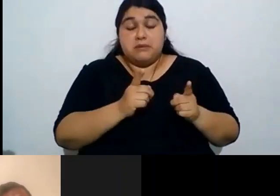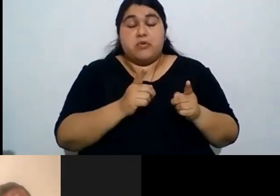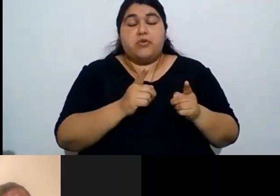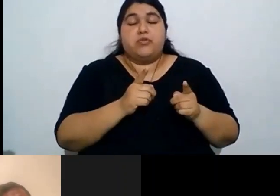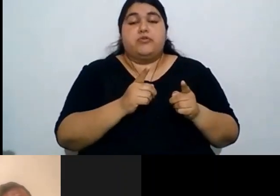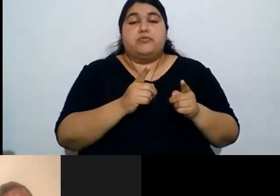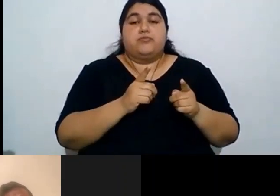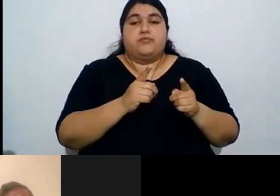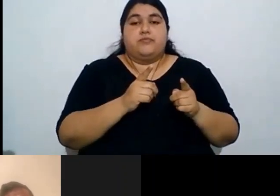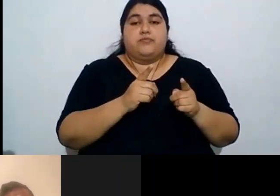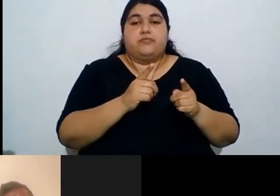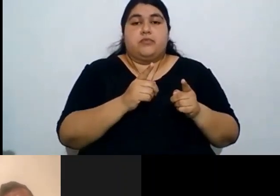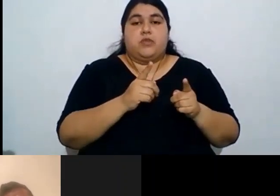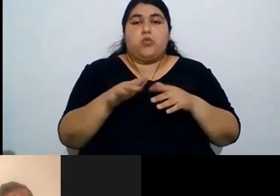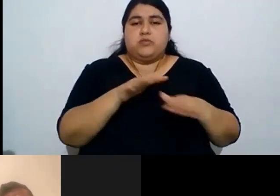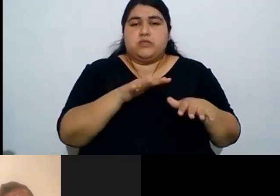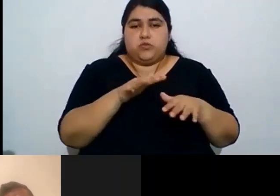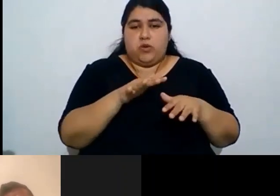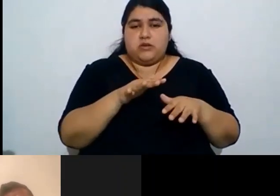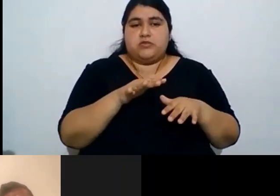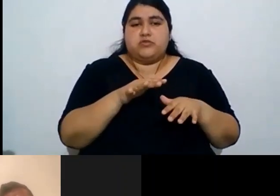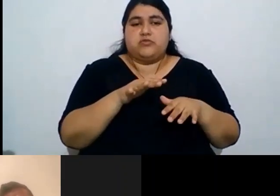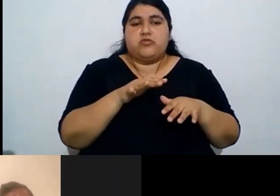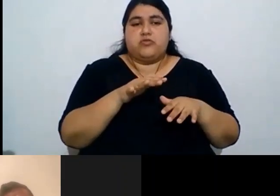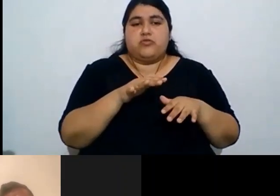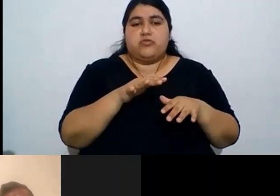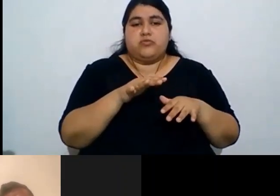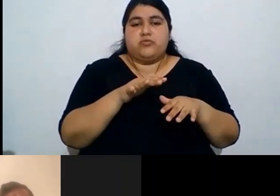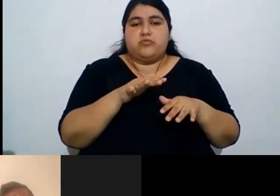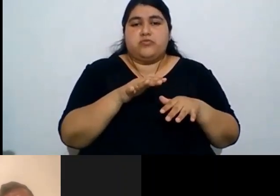aparece un hecho bastante cruel.